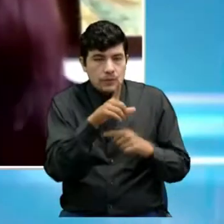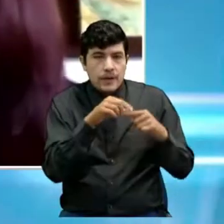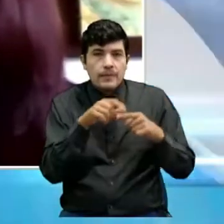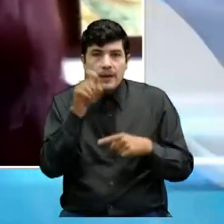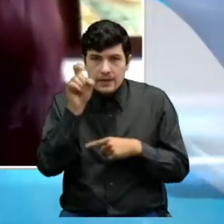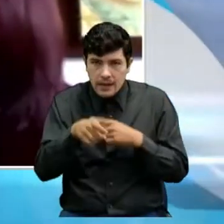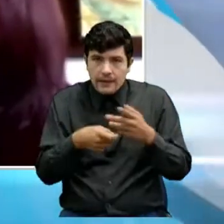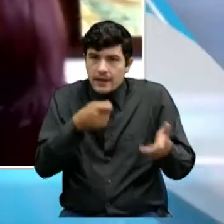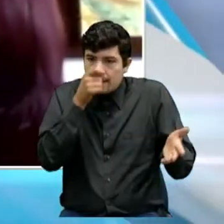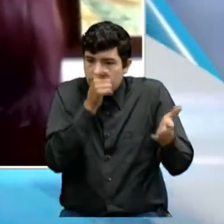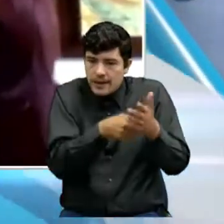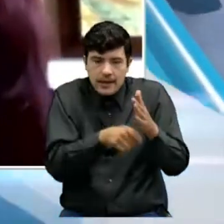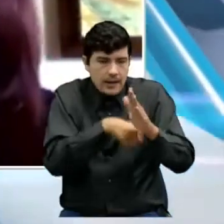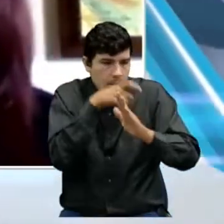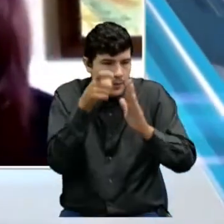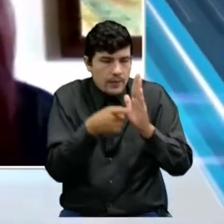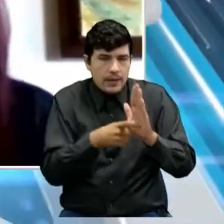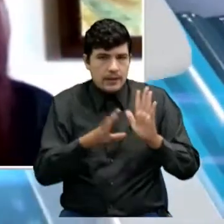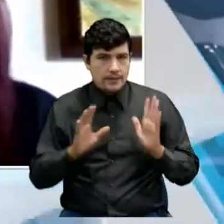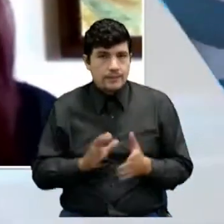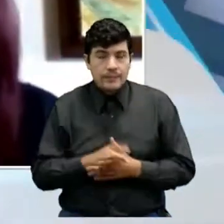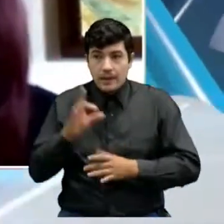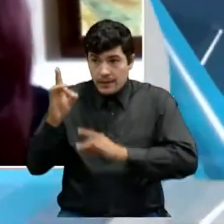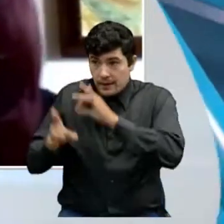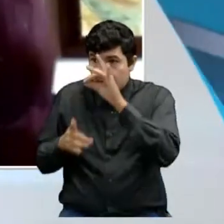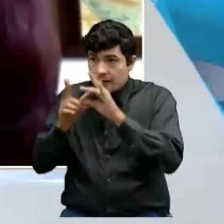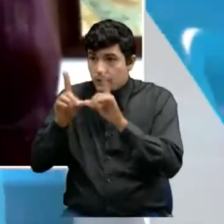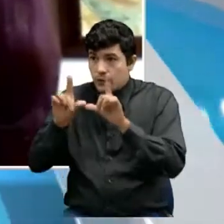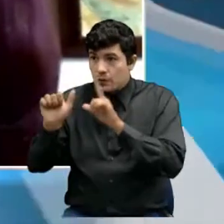pagarla pues completa. Perfecto, doctora Ingrid,